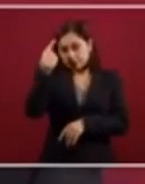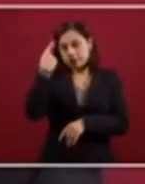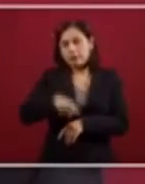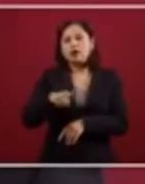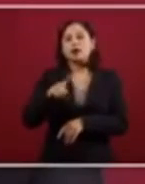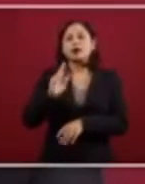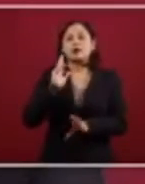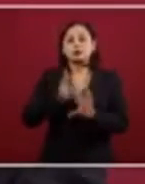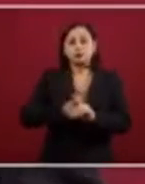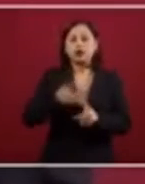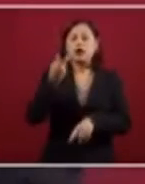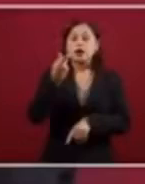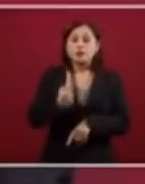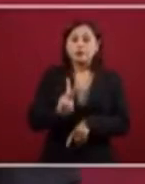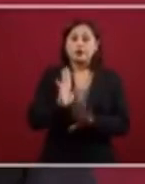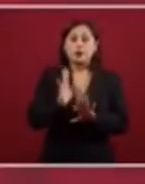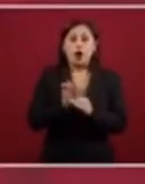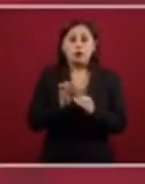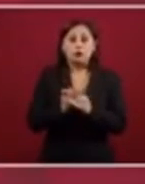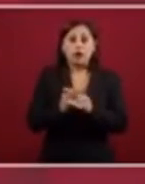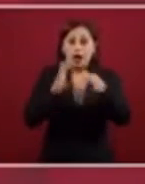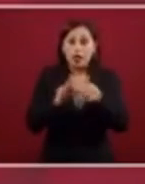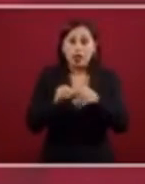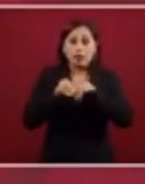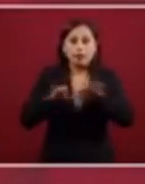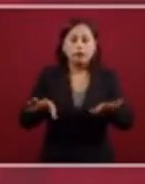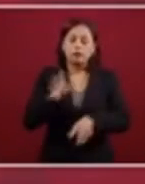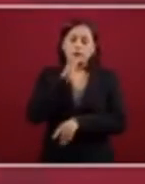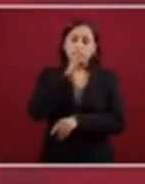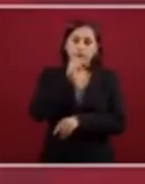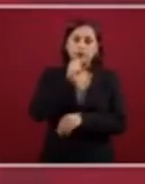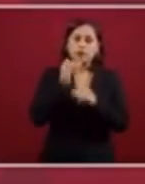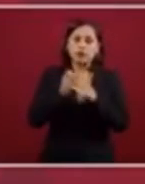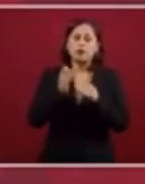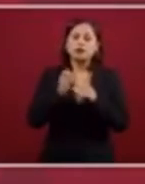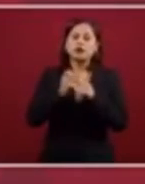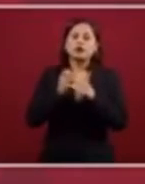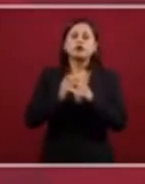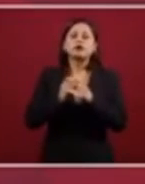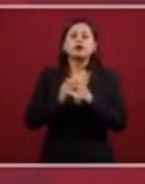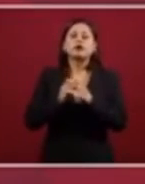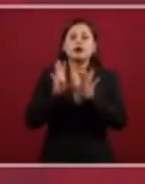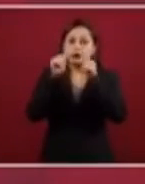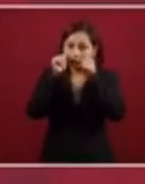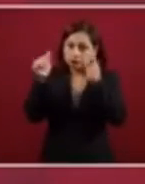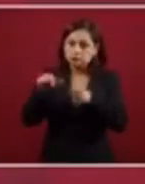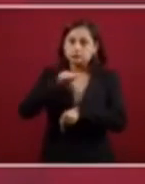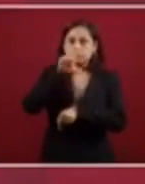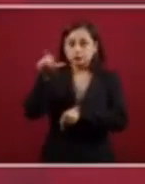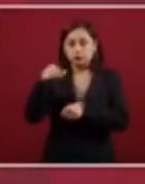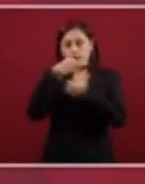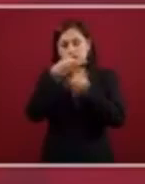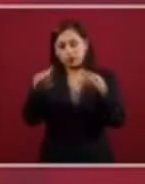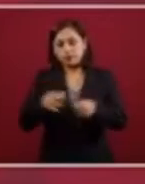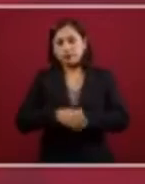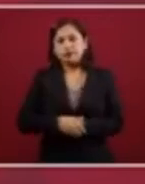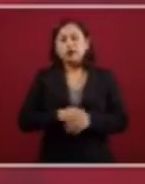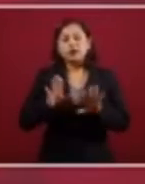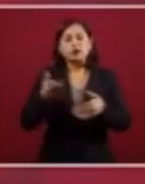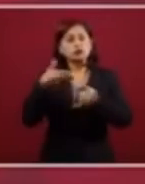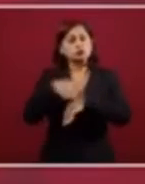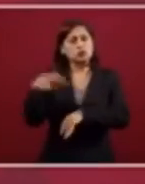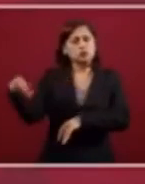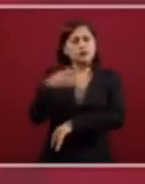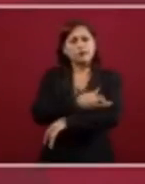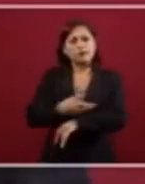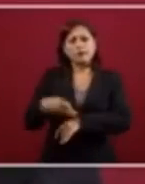en riesgo por la circunstancia que está atravesando Bolivia. Entonces, respecto a la familia, pues necesitamos que él nos